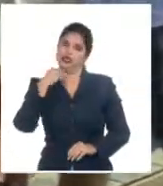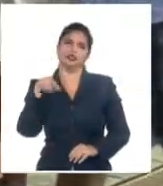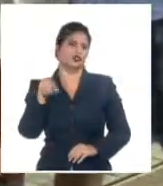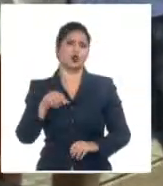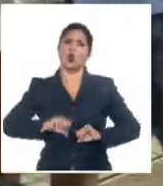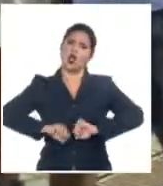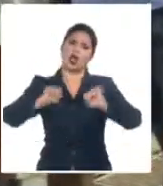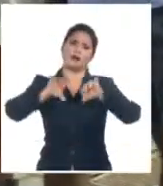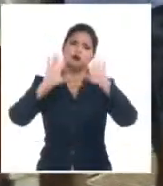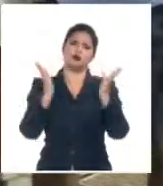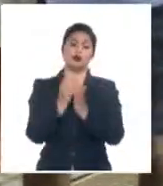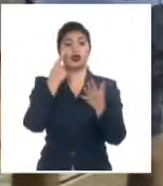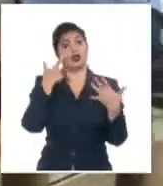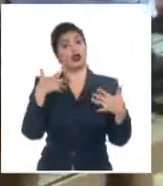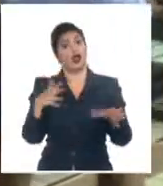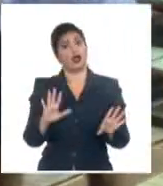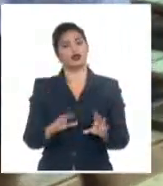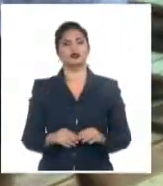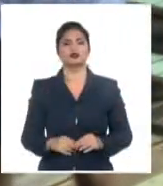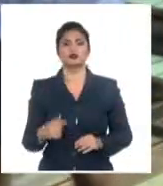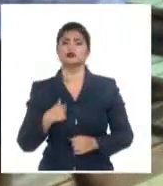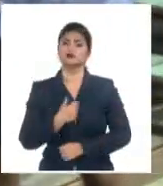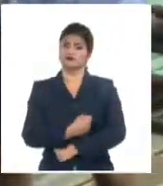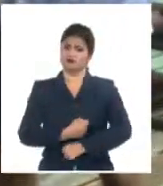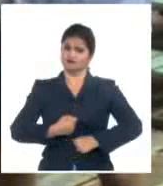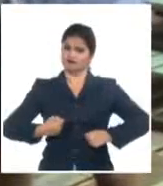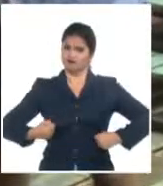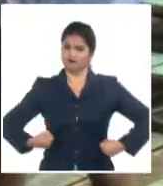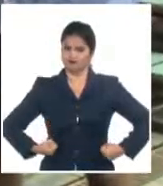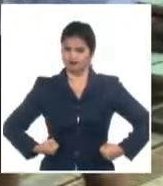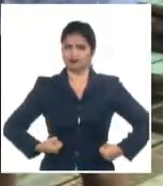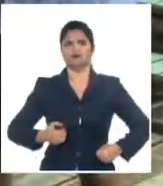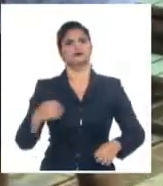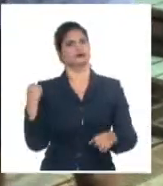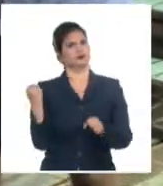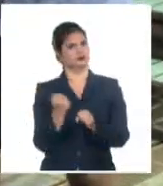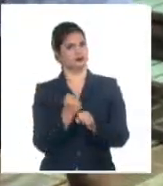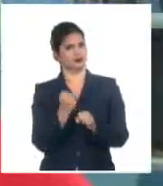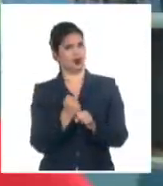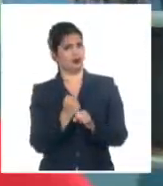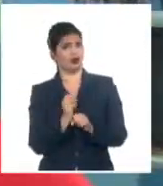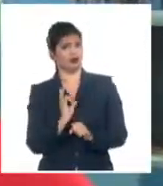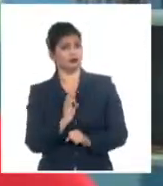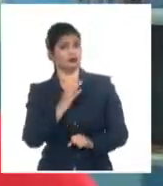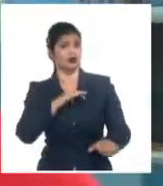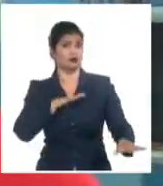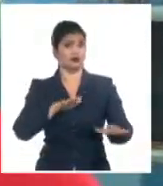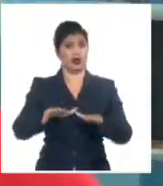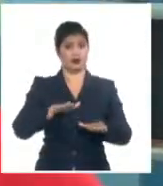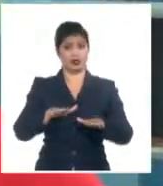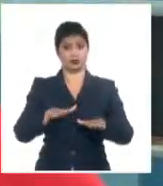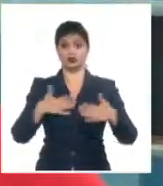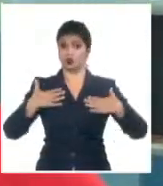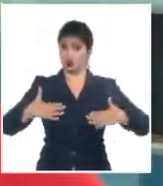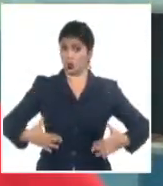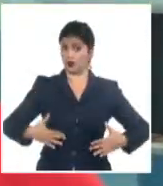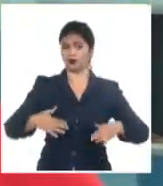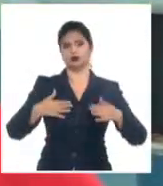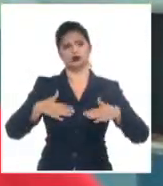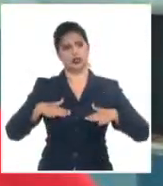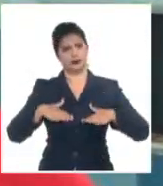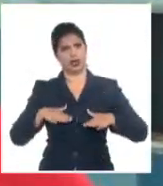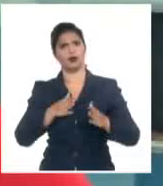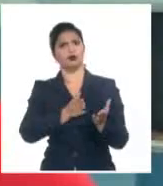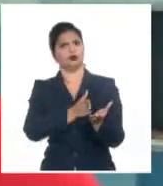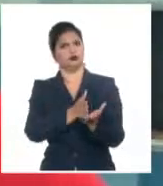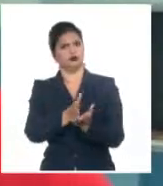me ha llevado al límite. Realmente hemos trabajado muy bien la preparación física y esperamos, bueno, nada, ya